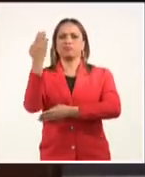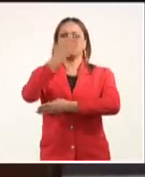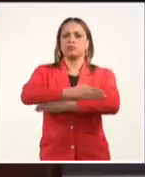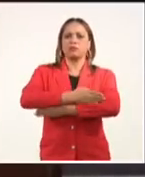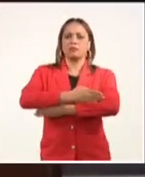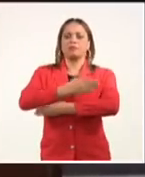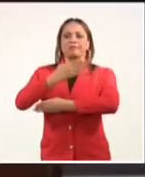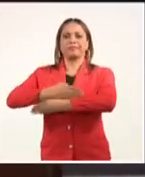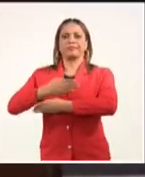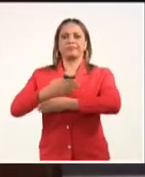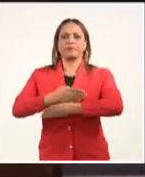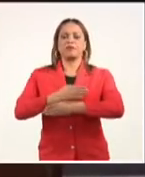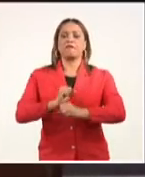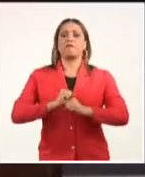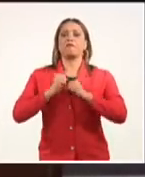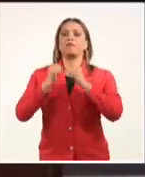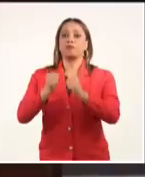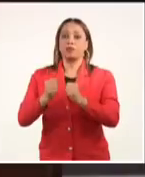poderosos